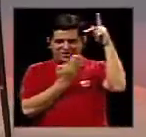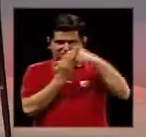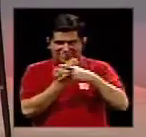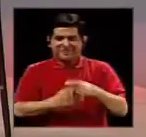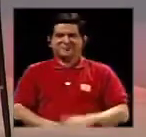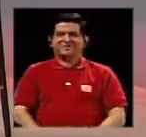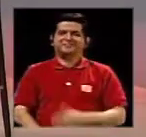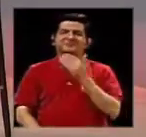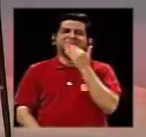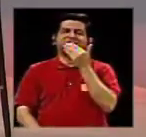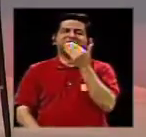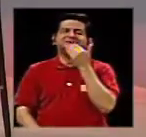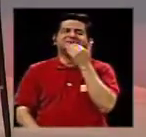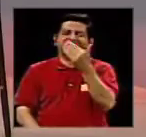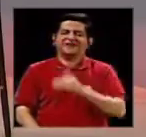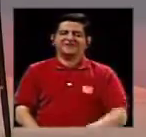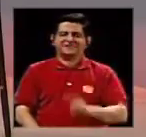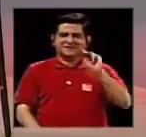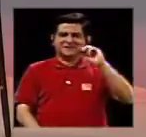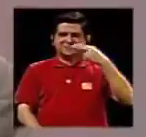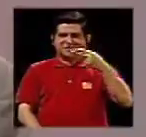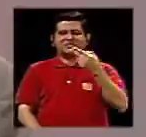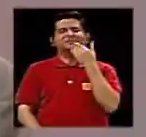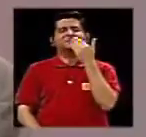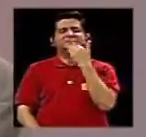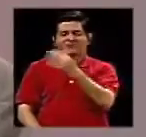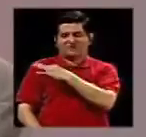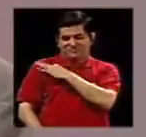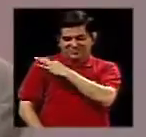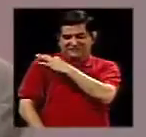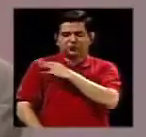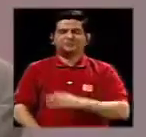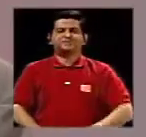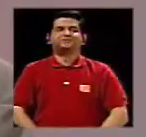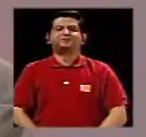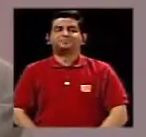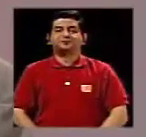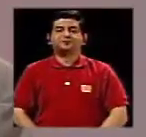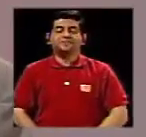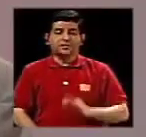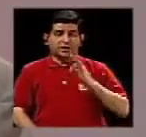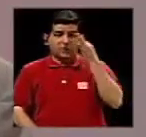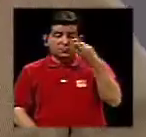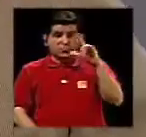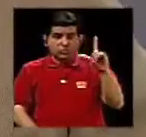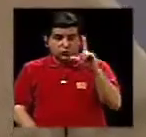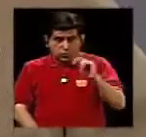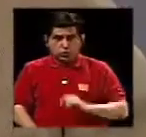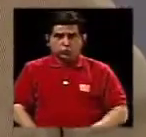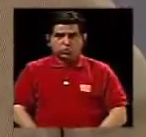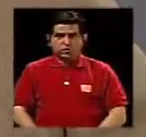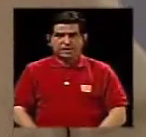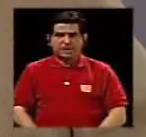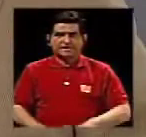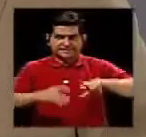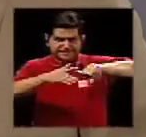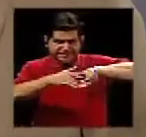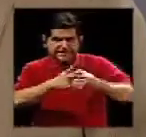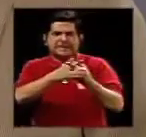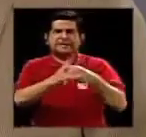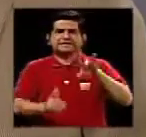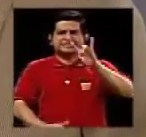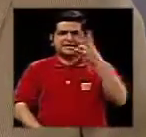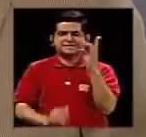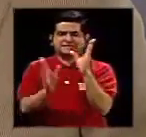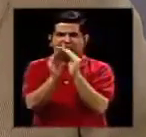Francisco Muchas gracias Mauricio muy agradecido por la invitación e el próximo lunes va a ser inaugurado El séptimo